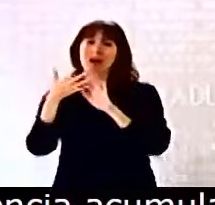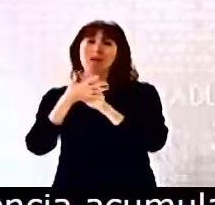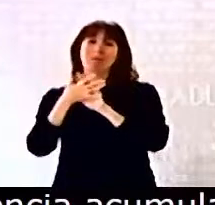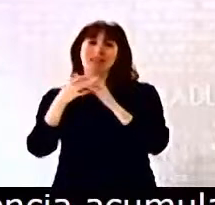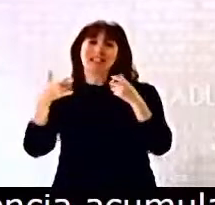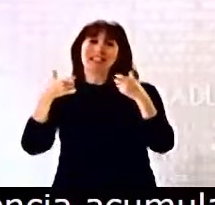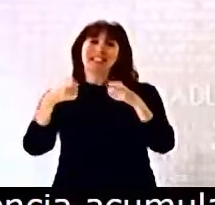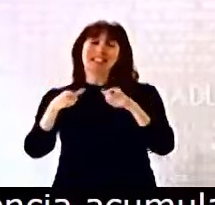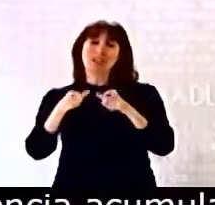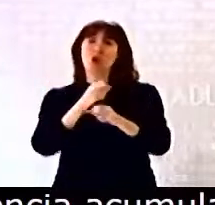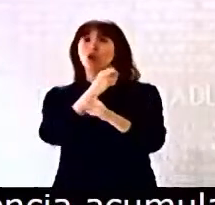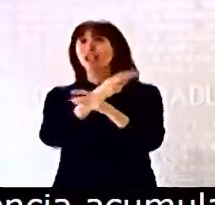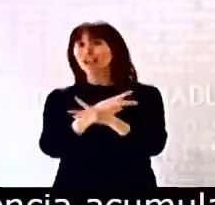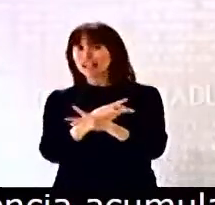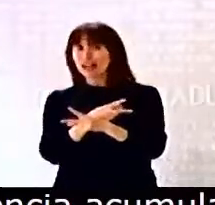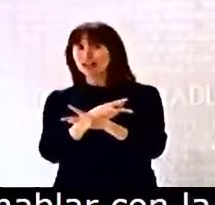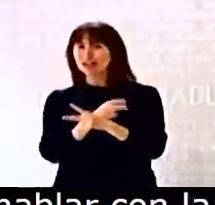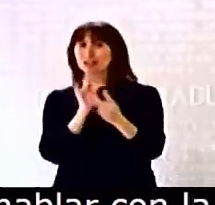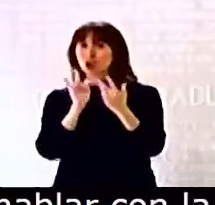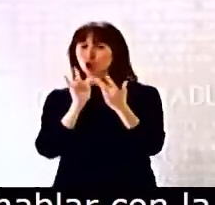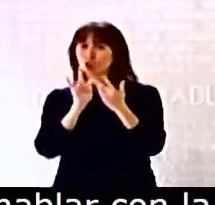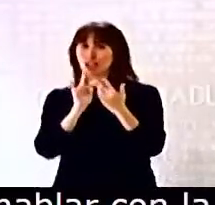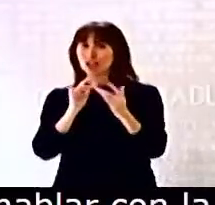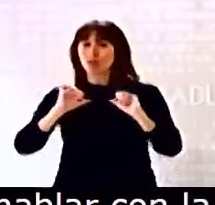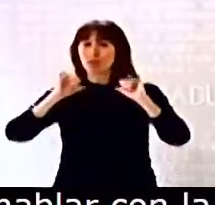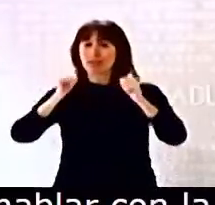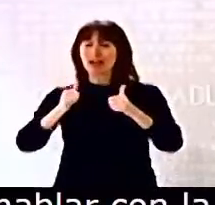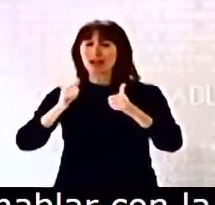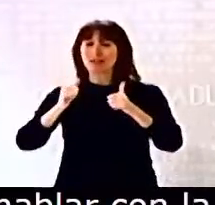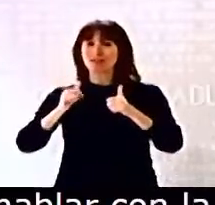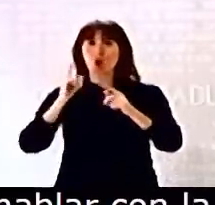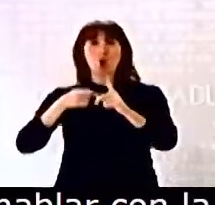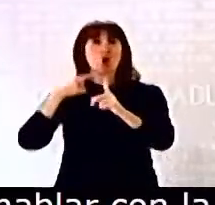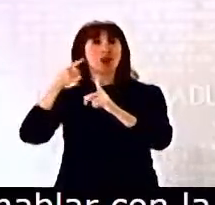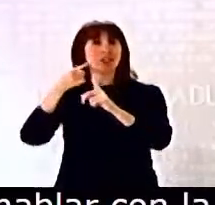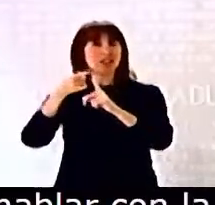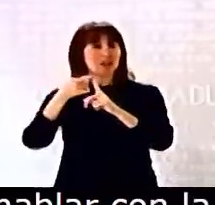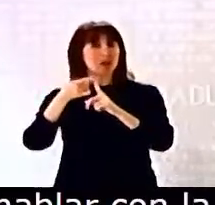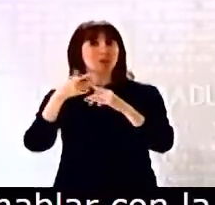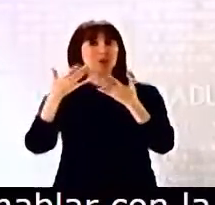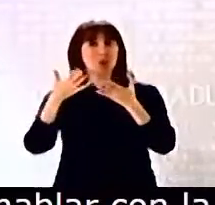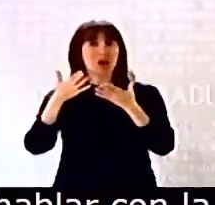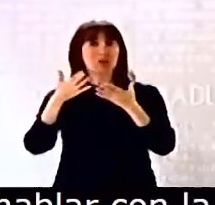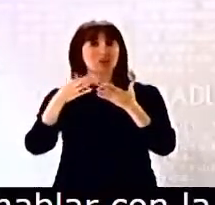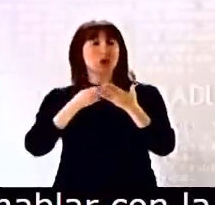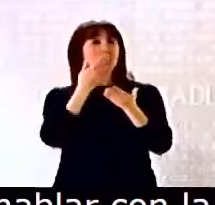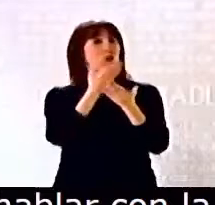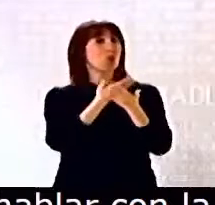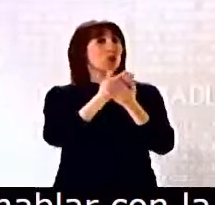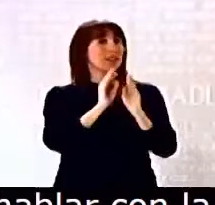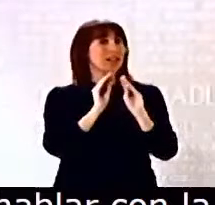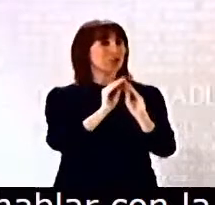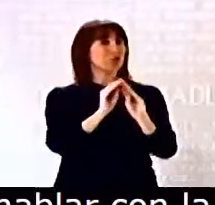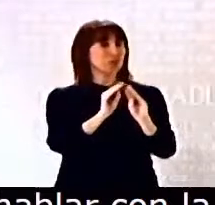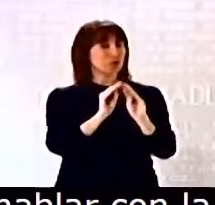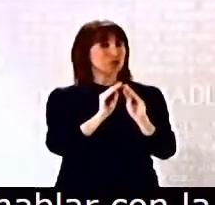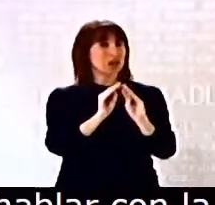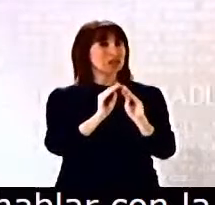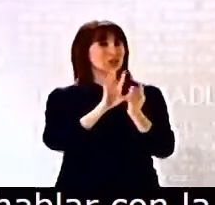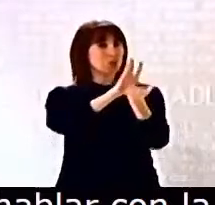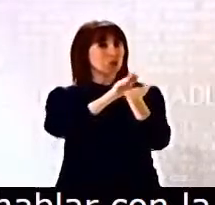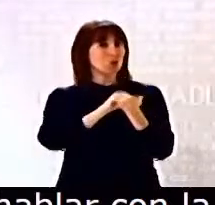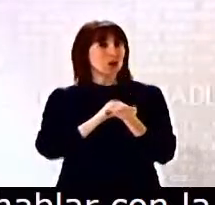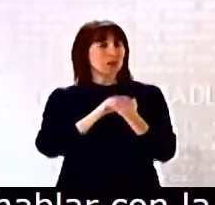sector de la hostelería para intentar escuchar cuáles son sus propuestas para